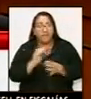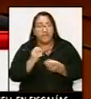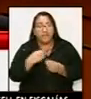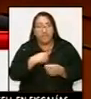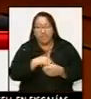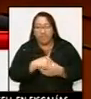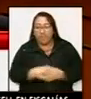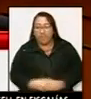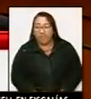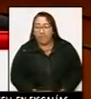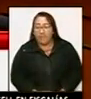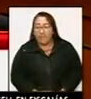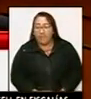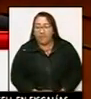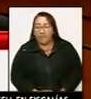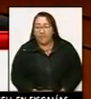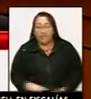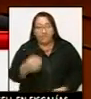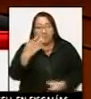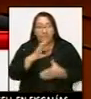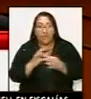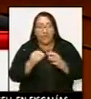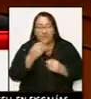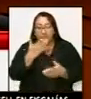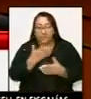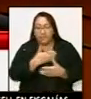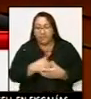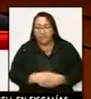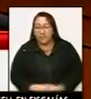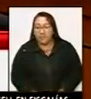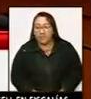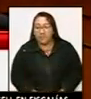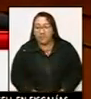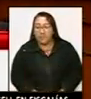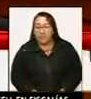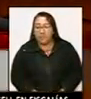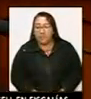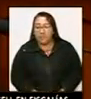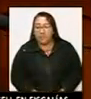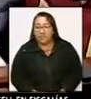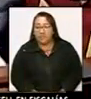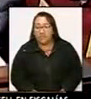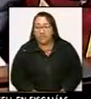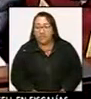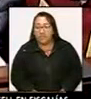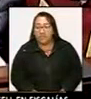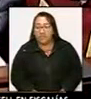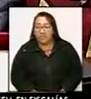nosotros sabemos la historia. Muchas gracias, señor presidente, y muchas gracias, compañero Coro.